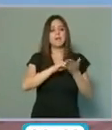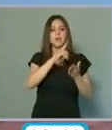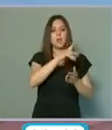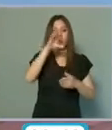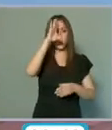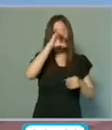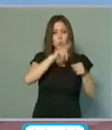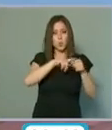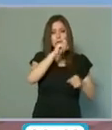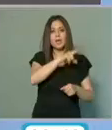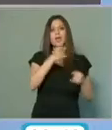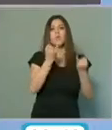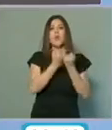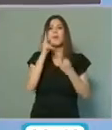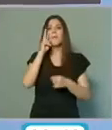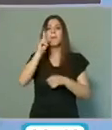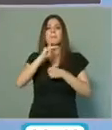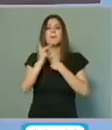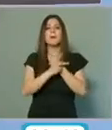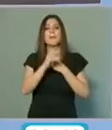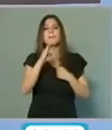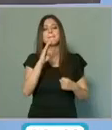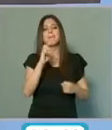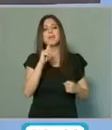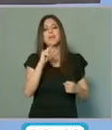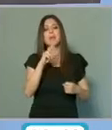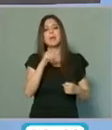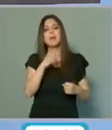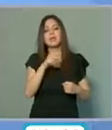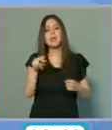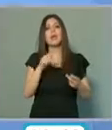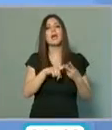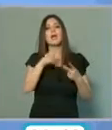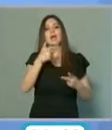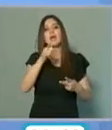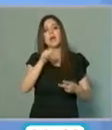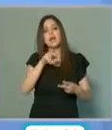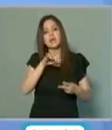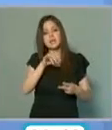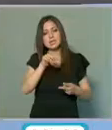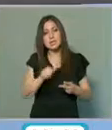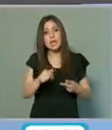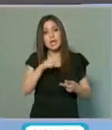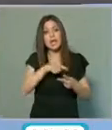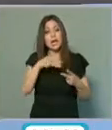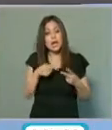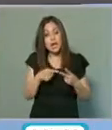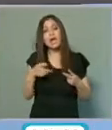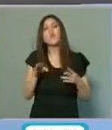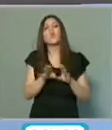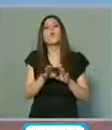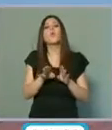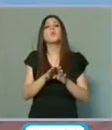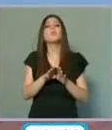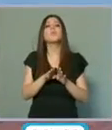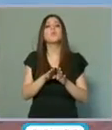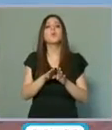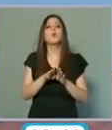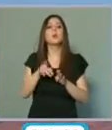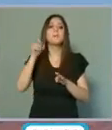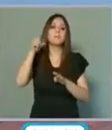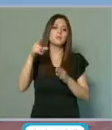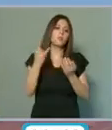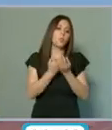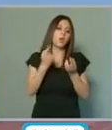esto lo podemos ver en Bretaña, en Galicia, Cantabria, en España, que es uno de los grandes reductos, y por supuesto en